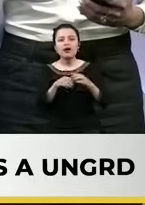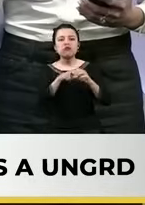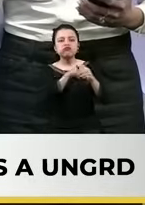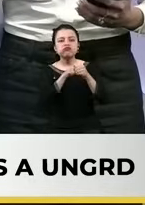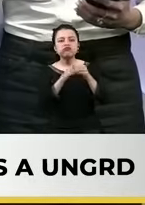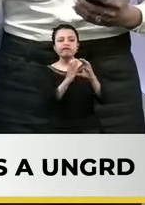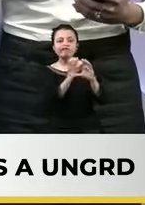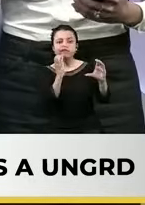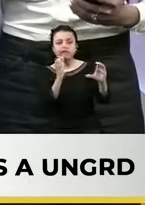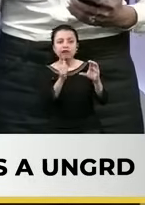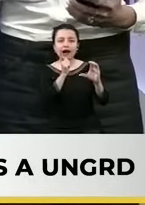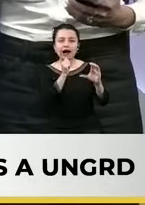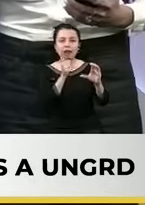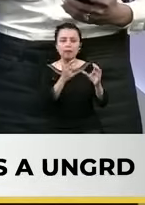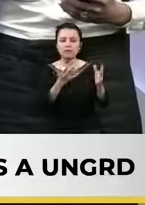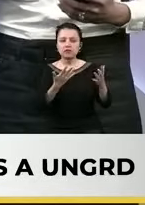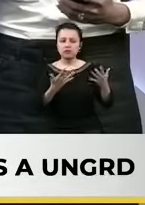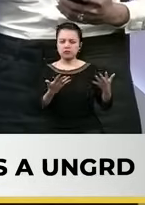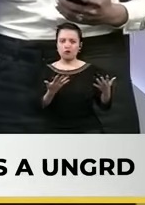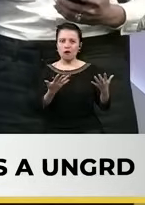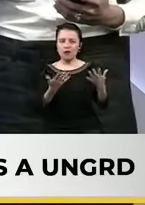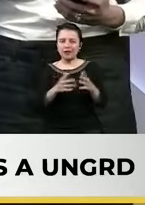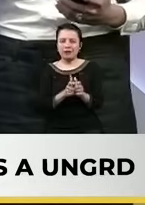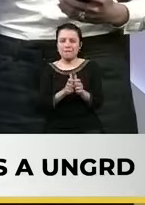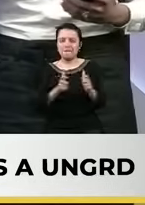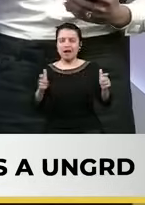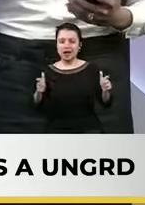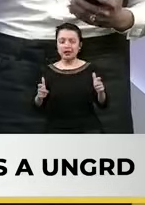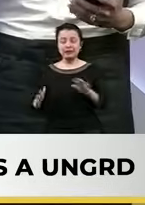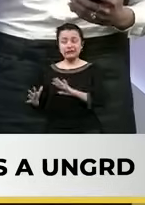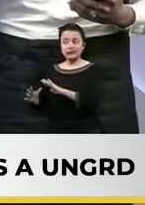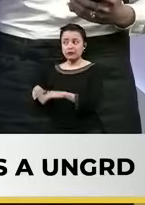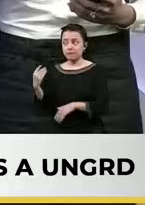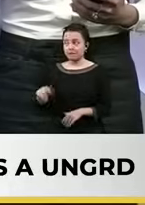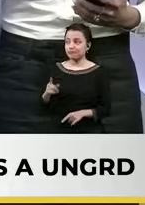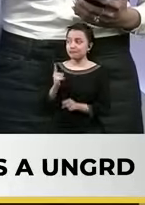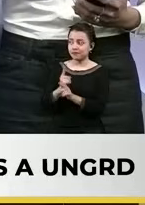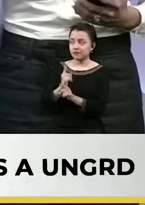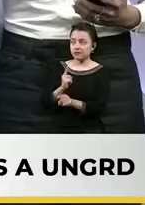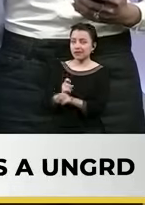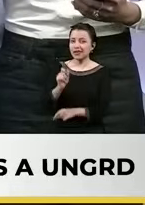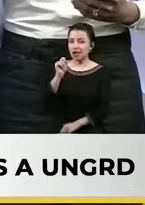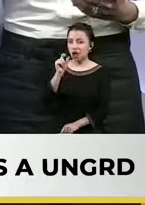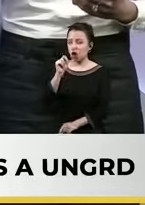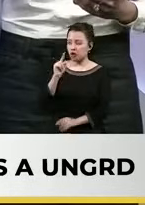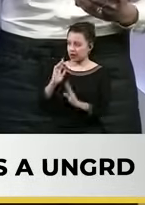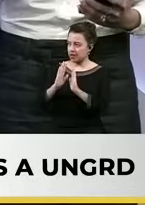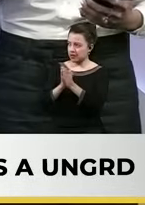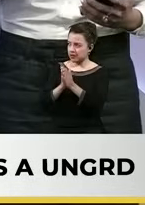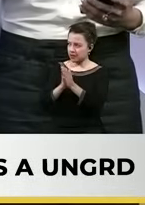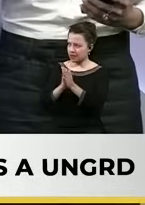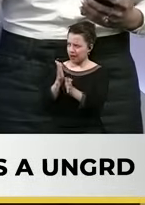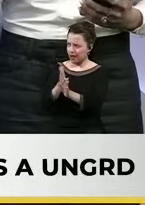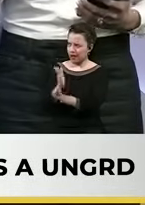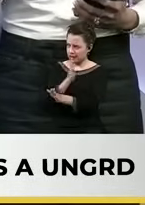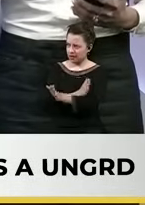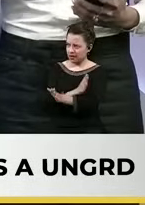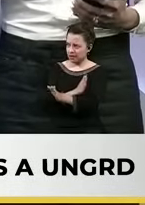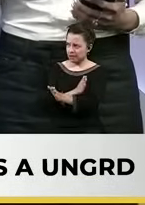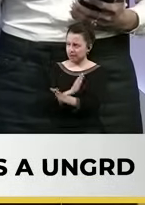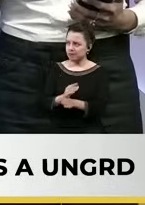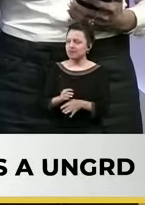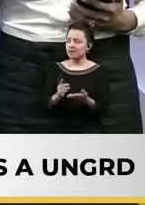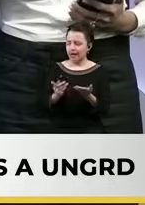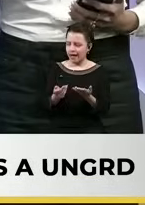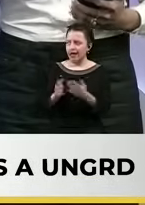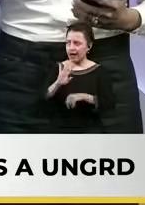en W Sin Carreta que comprueba que en esas fechas, que fue el 11 de diciembre, previamente a esas fechas, el